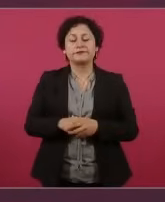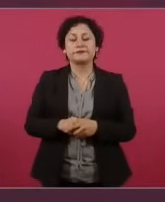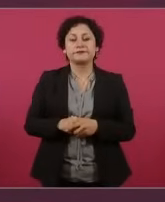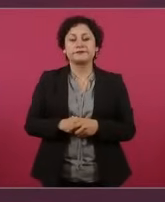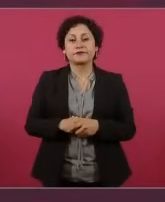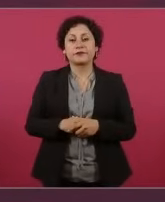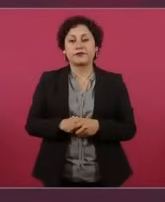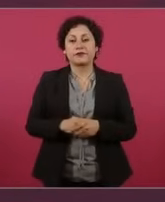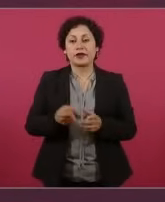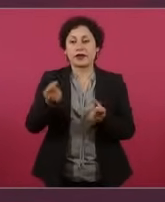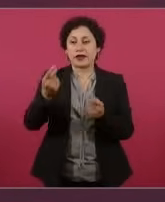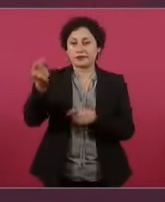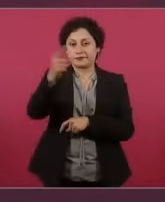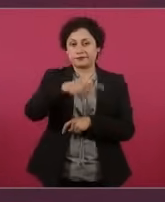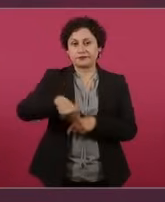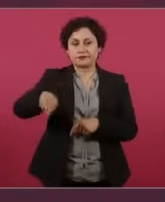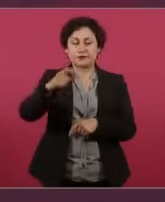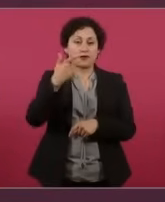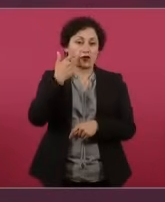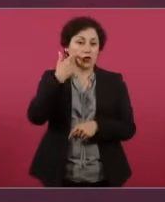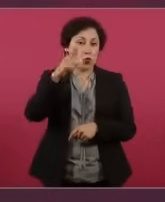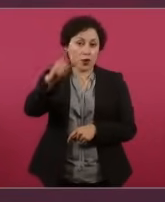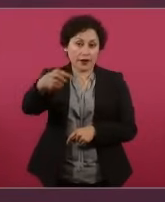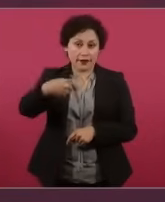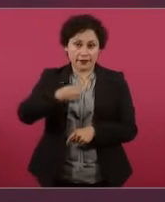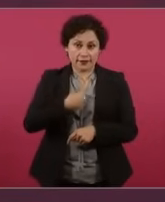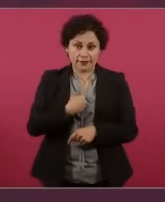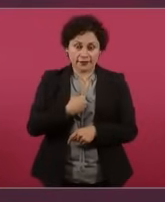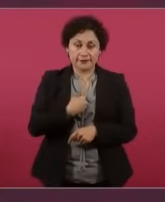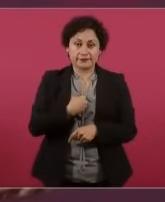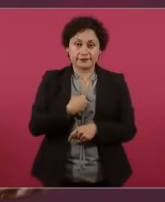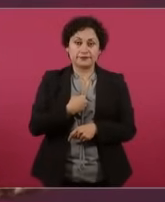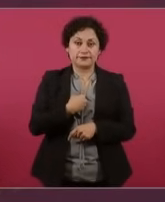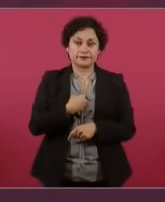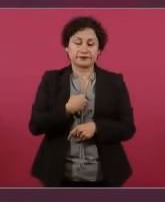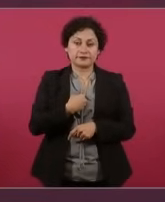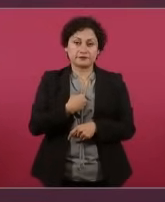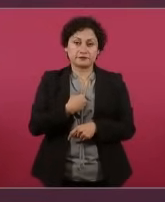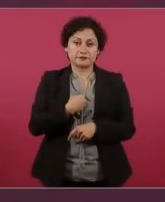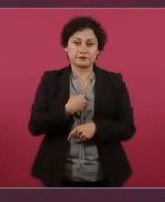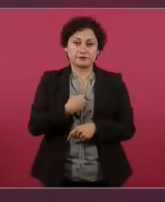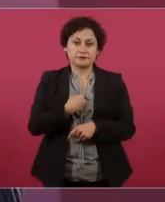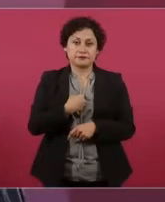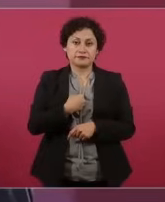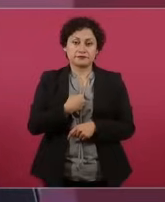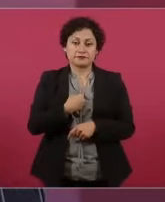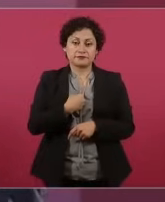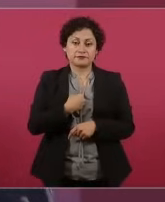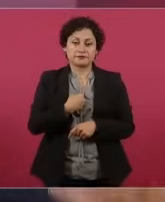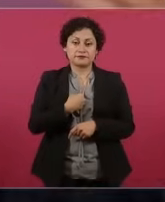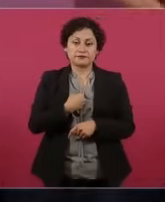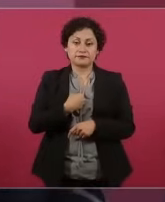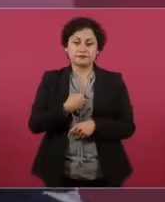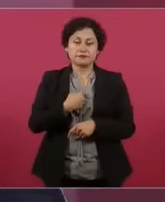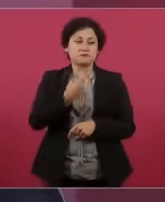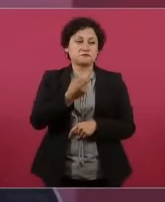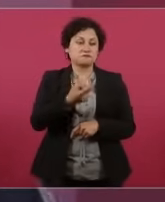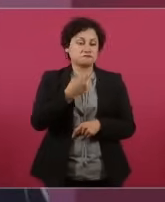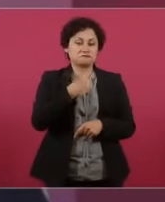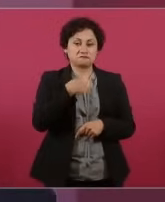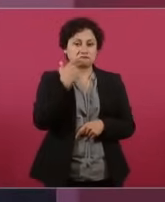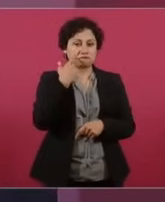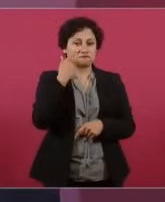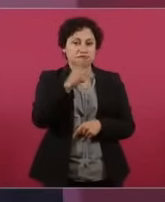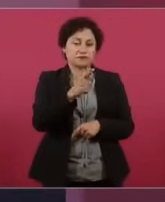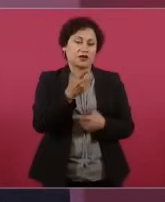Los que no me querían, pues deseaban, ¿no?,